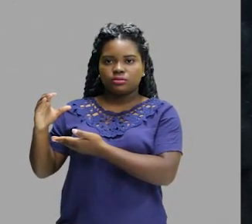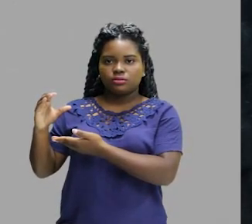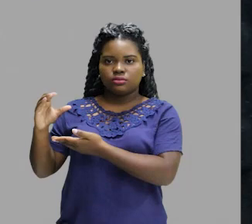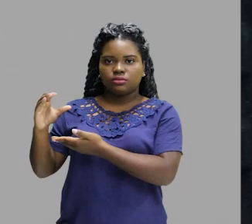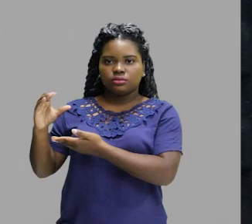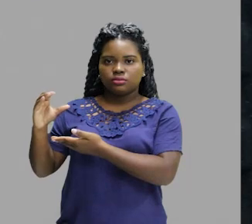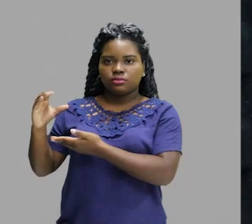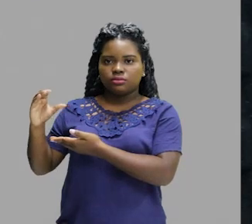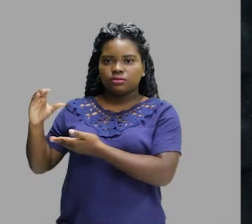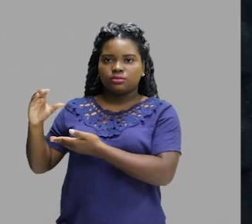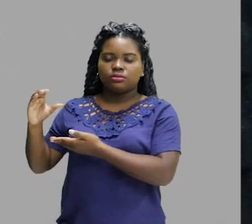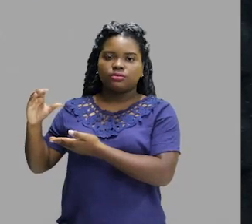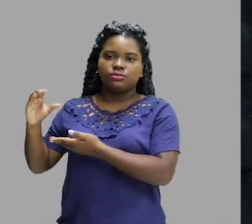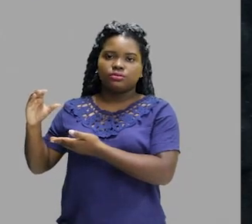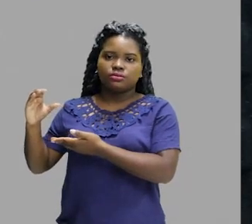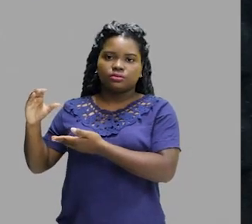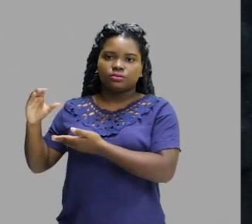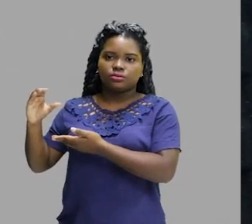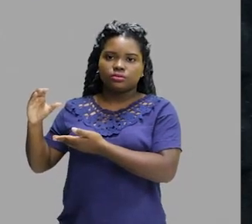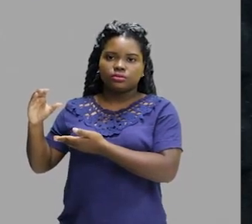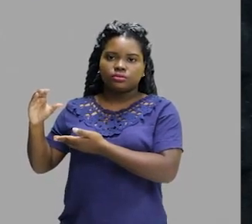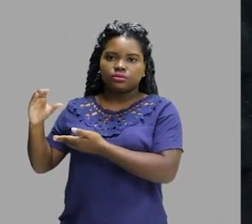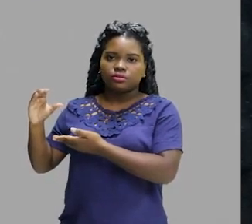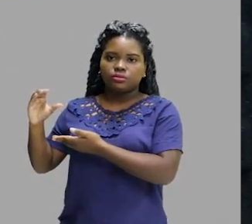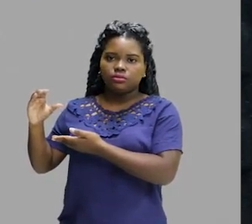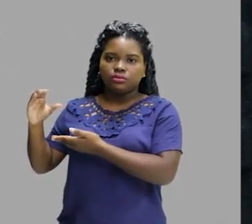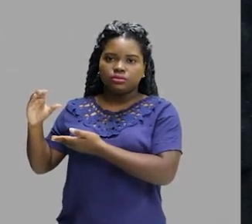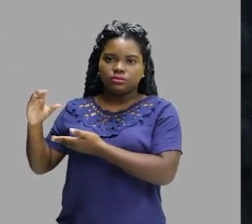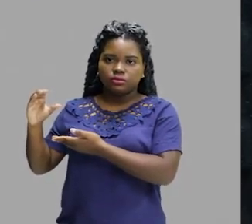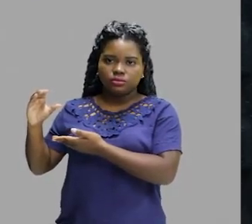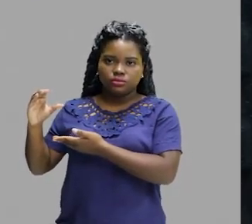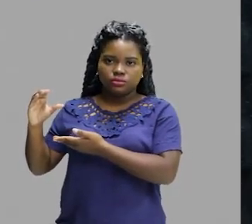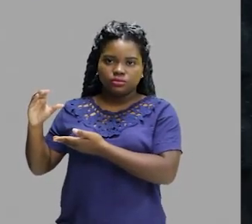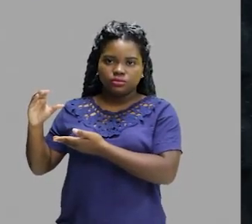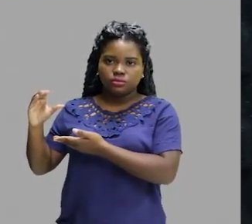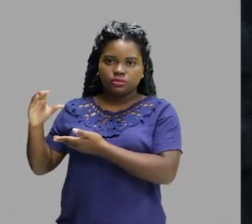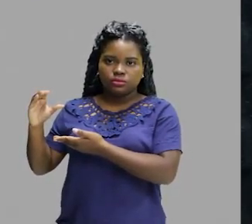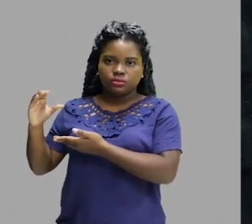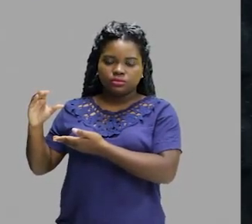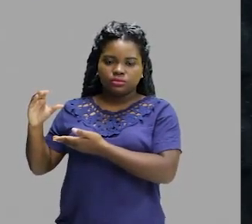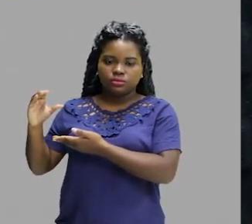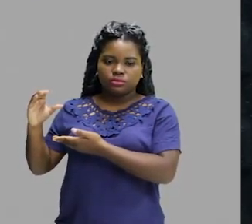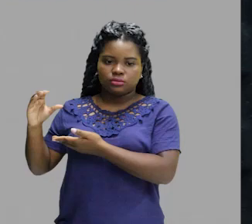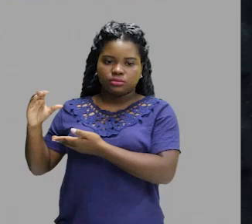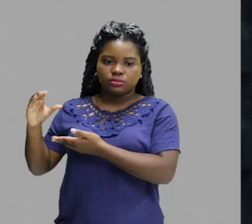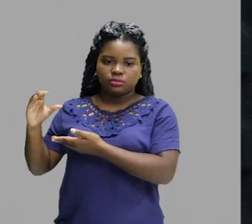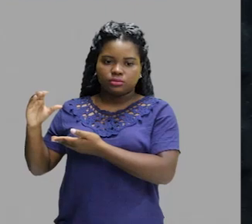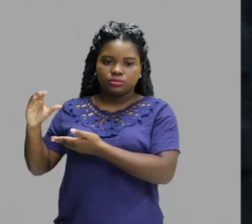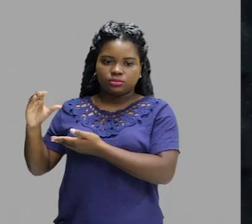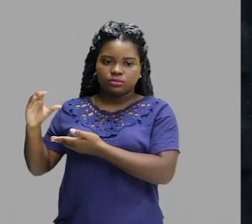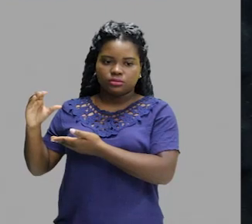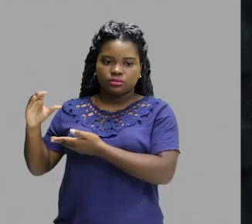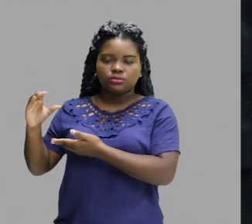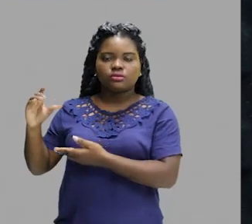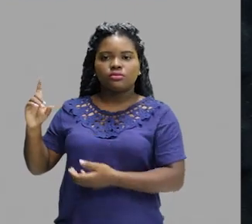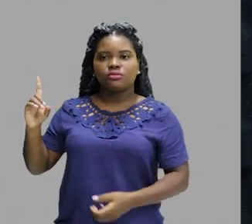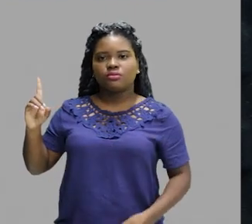sean discriminatorios, sino que la discriminación tiene lugar desde antes.